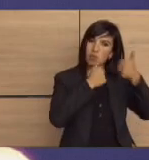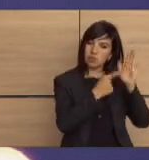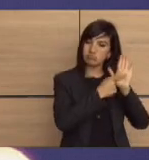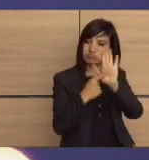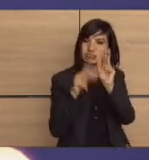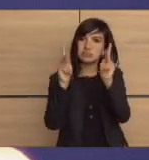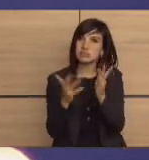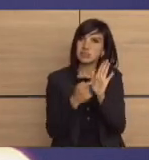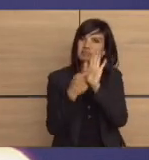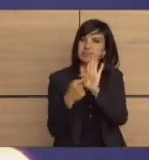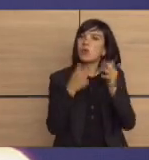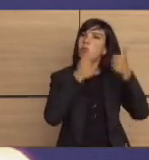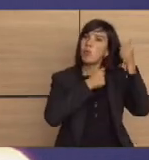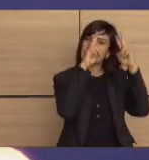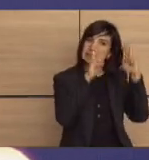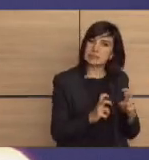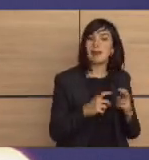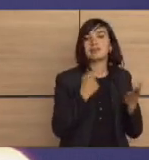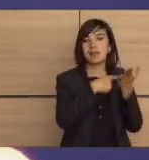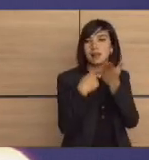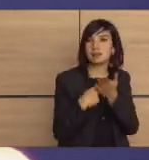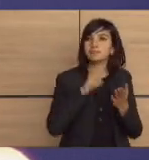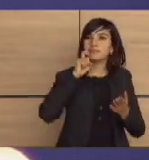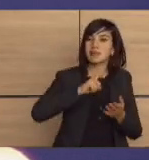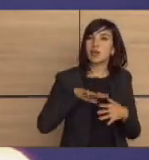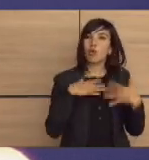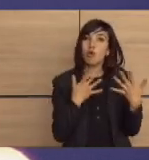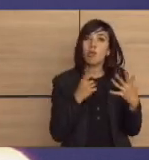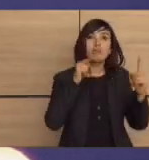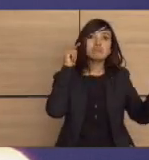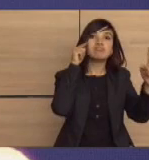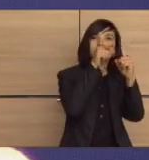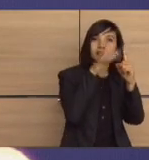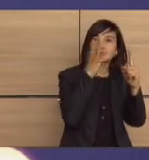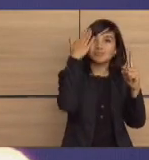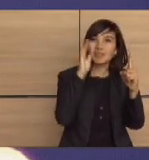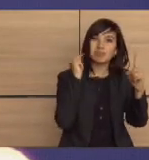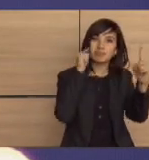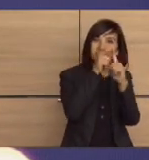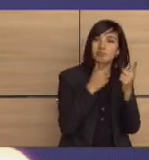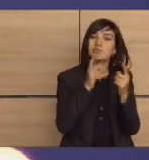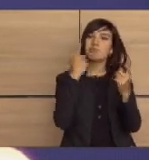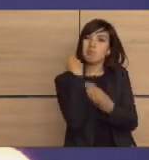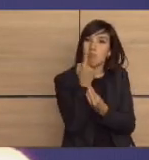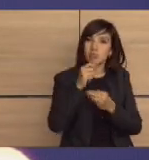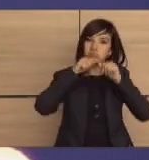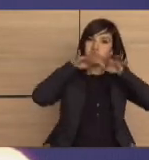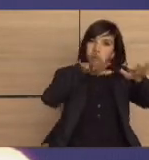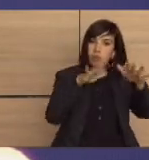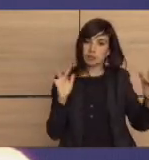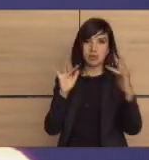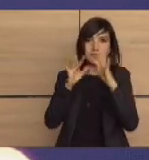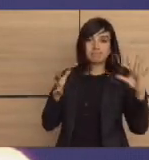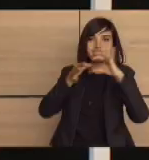podemos articular esos propósitos establecidos desde la política pública con esos intereses, pero también con